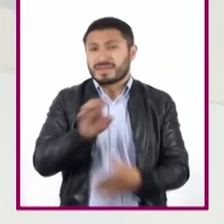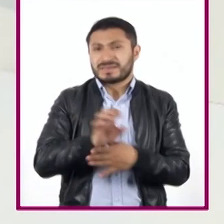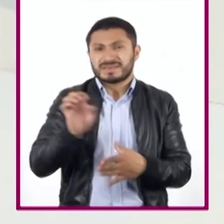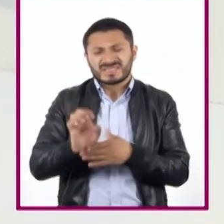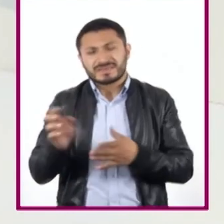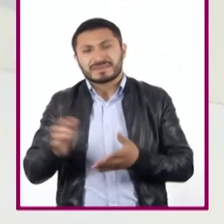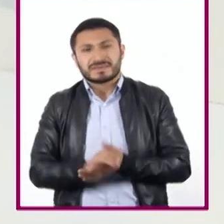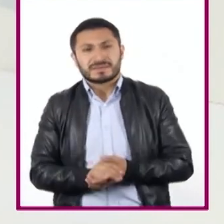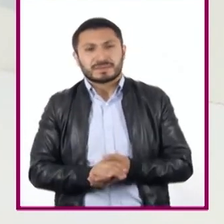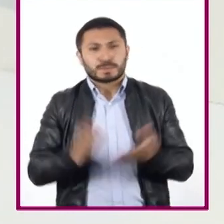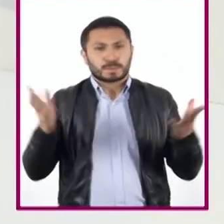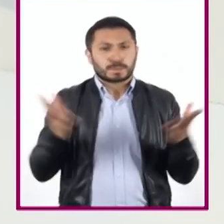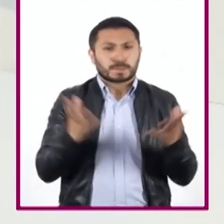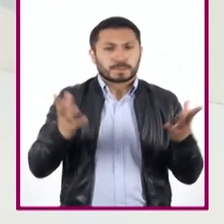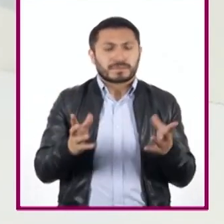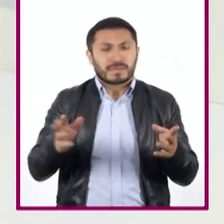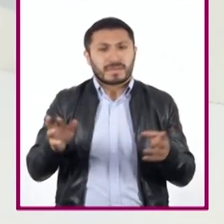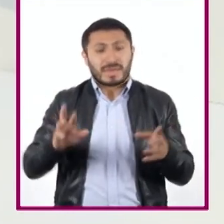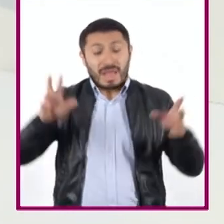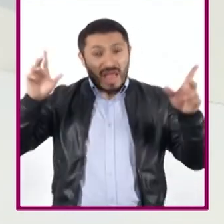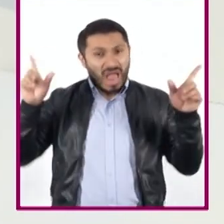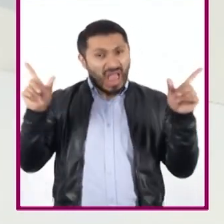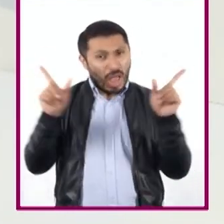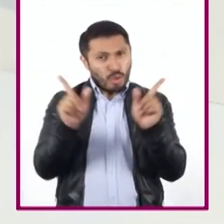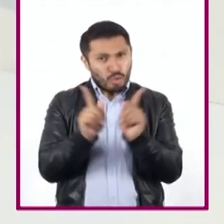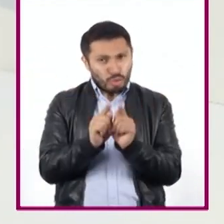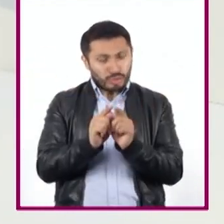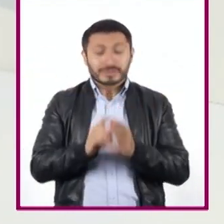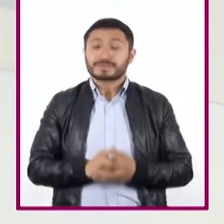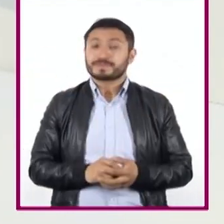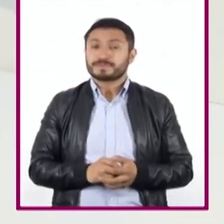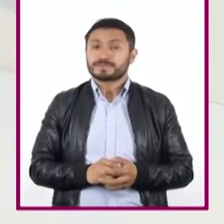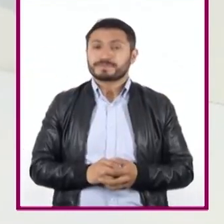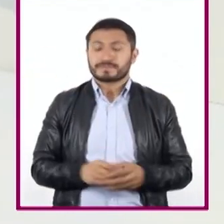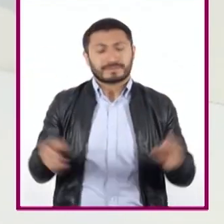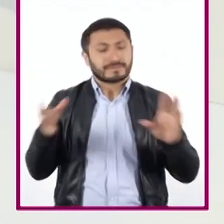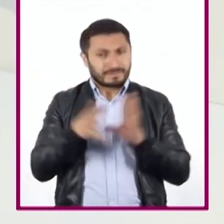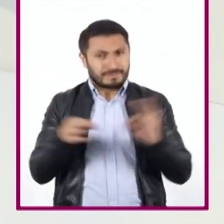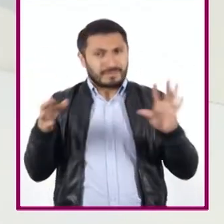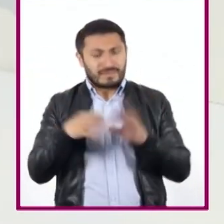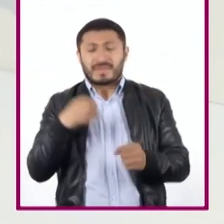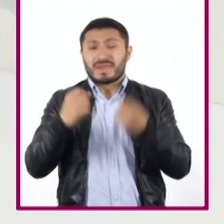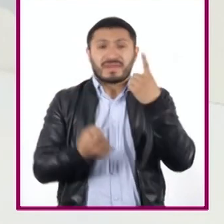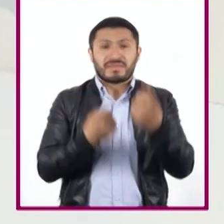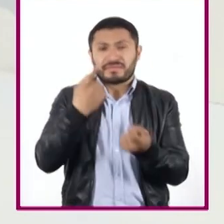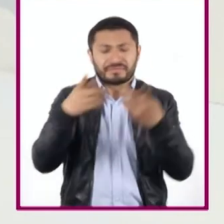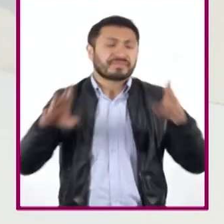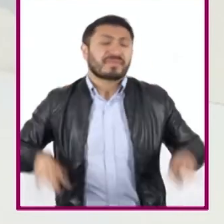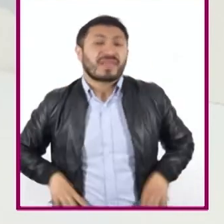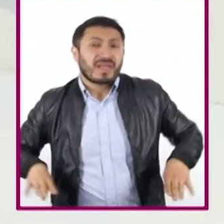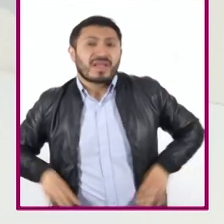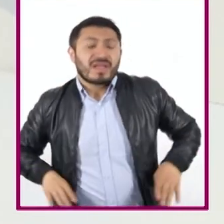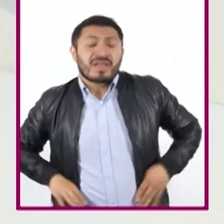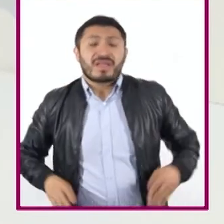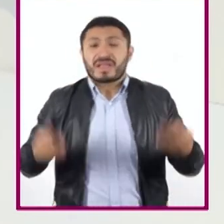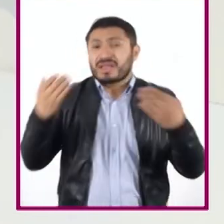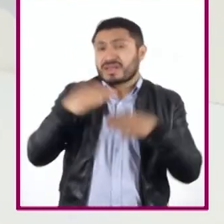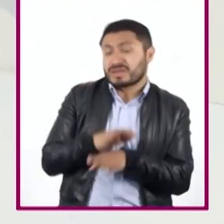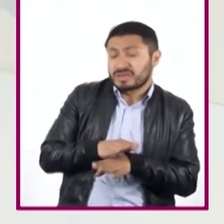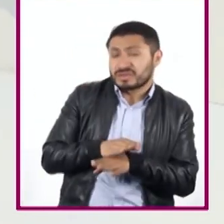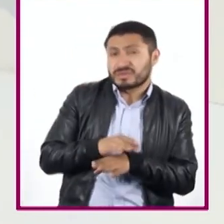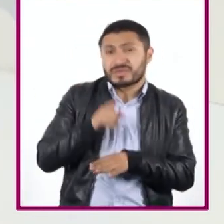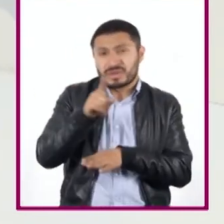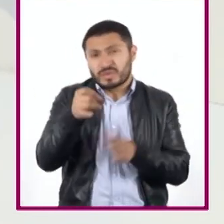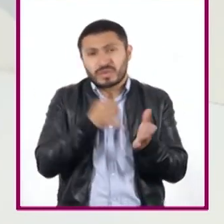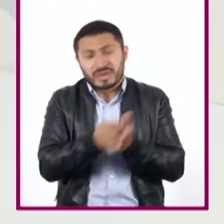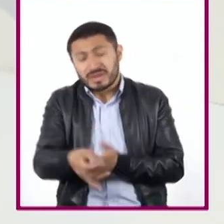tanto, hagamos una breve recapitulación. Se explicaron algunos elementos y capacidades necesarias para la